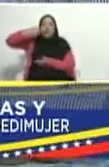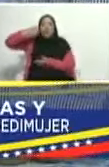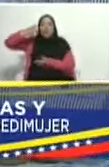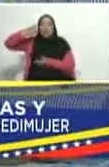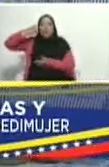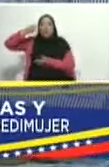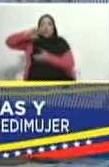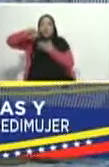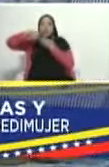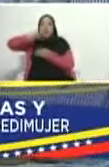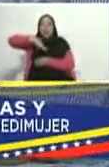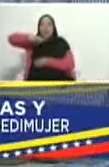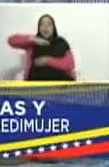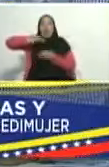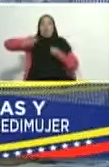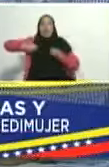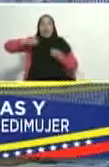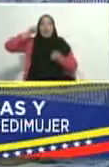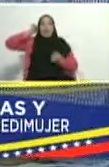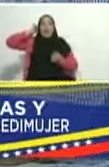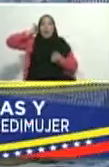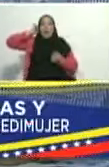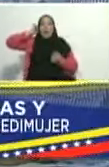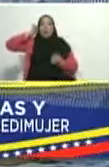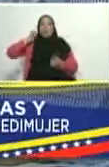Gran misión Venezuela, mujer.